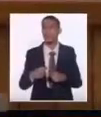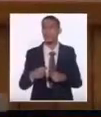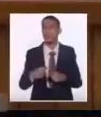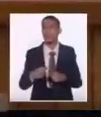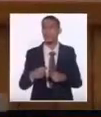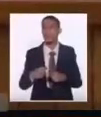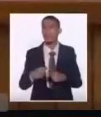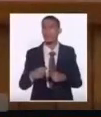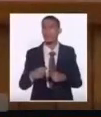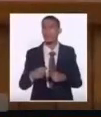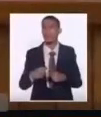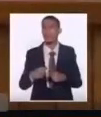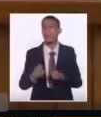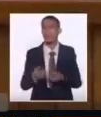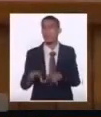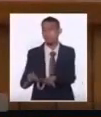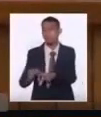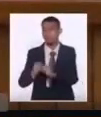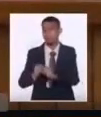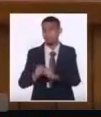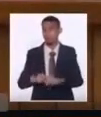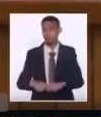En Cupid, le dicen ahora.